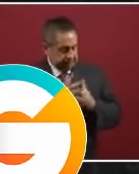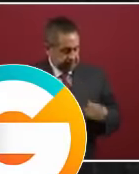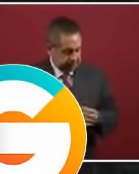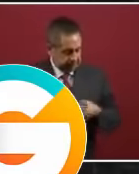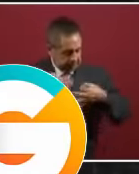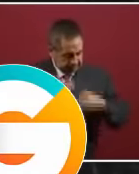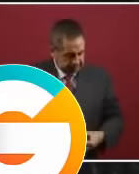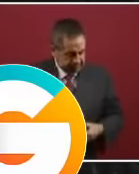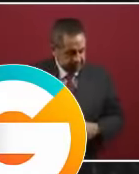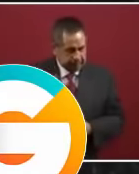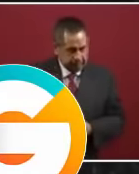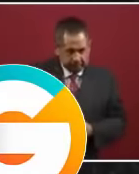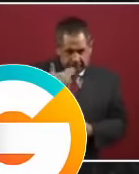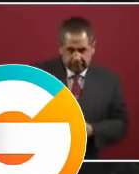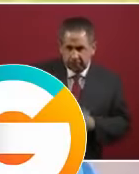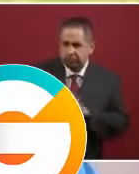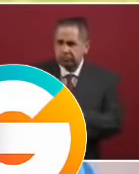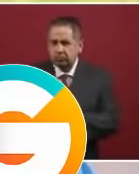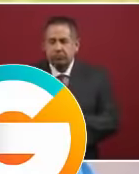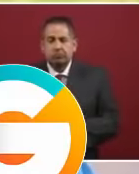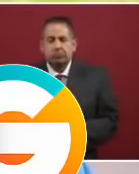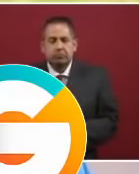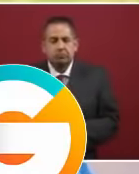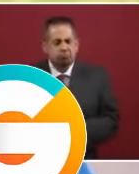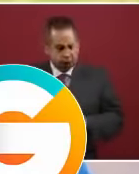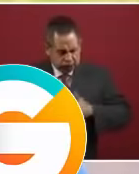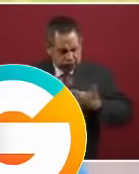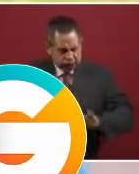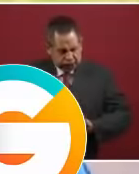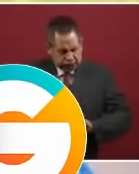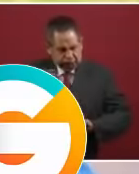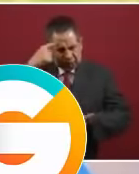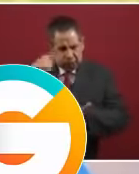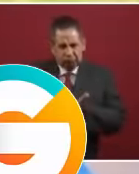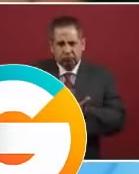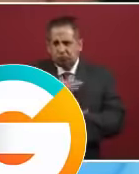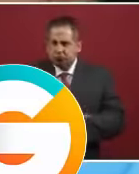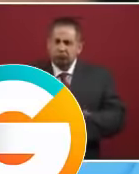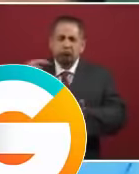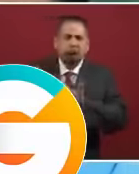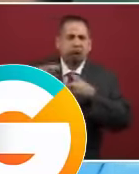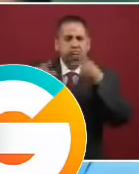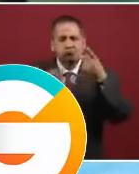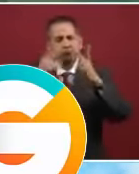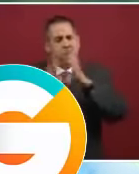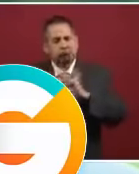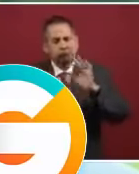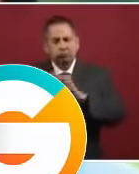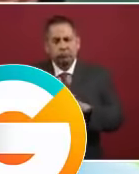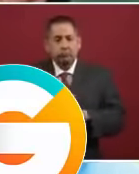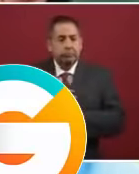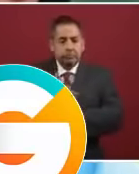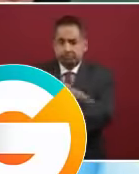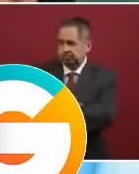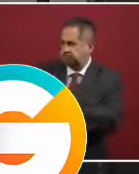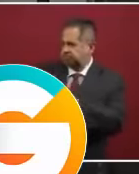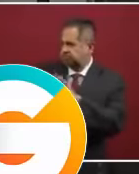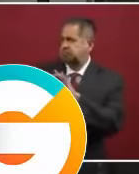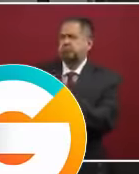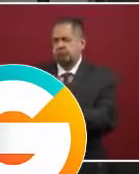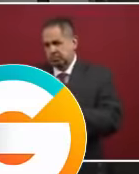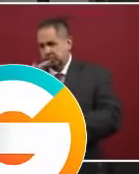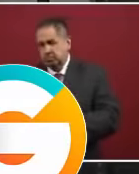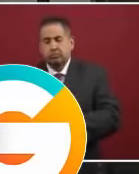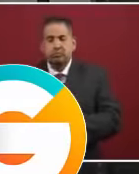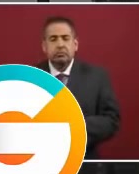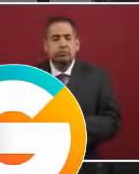y ser humano que soy. Creer en mí, a lograr hablar en público, de mejorar mis relaciones con mi familia. Quiero